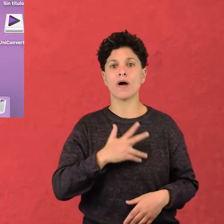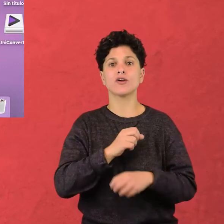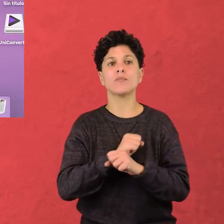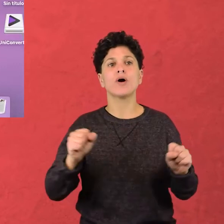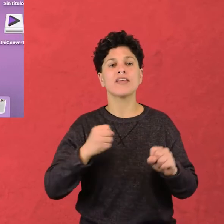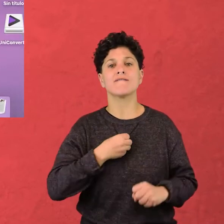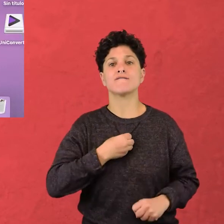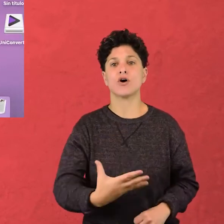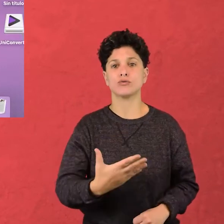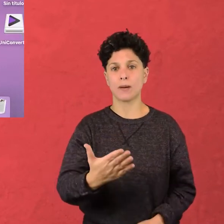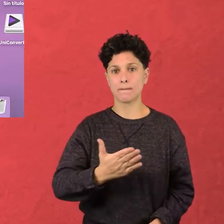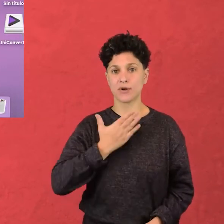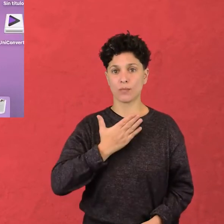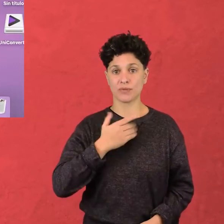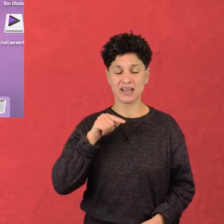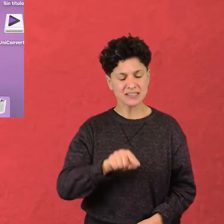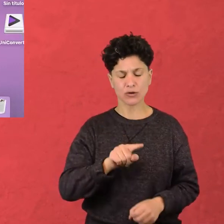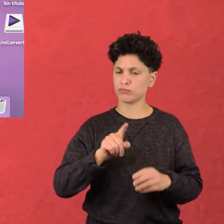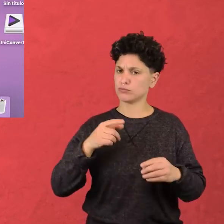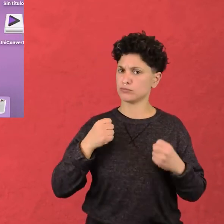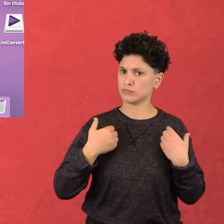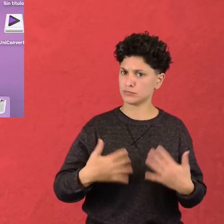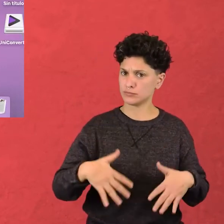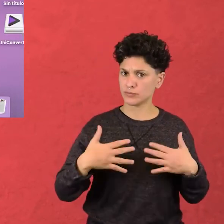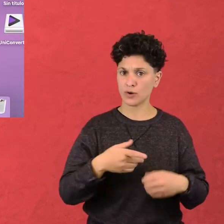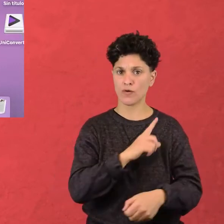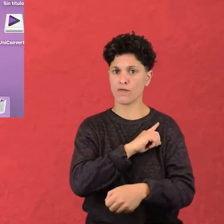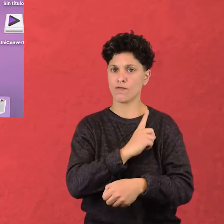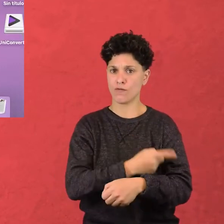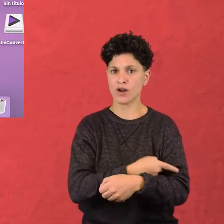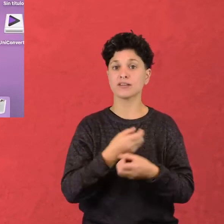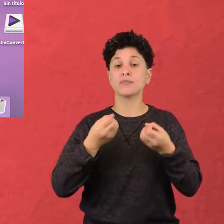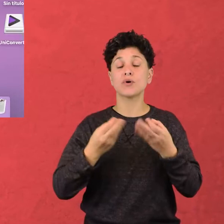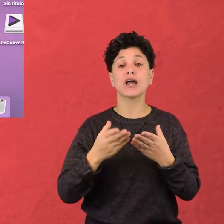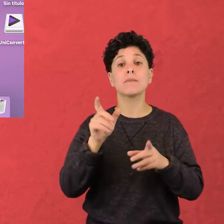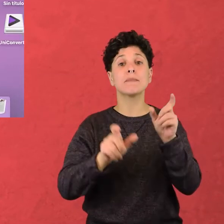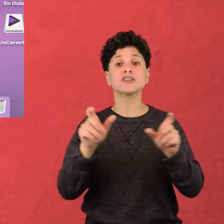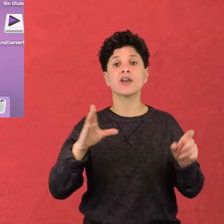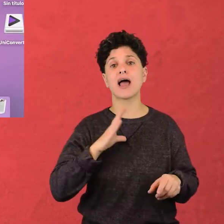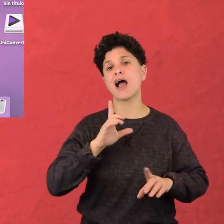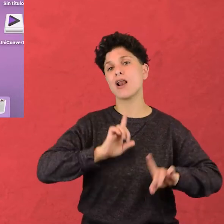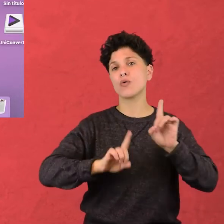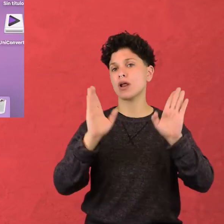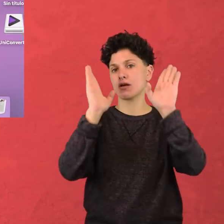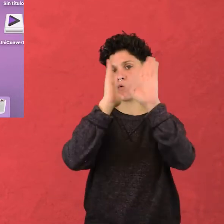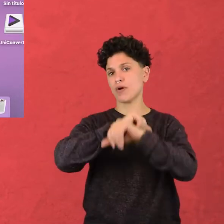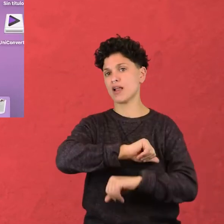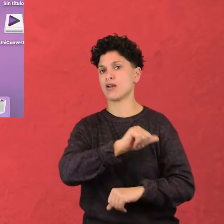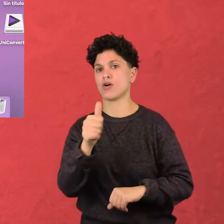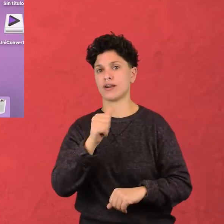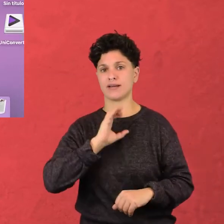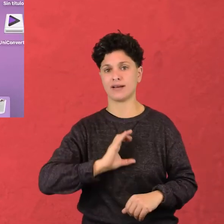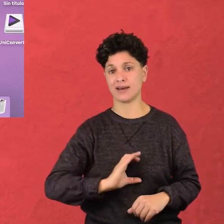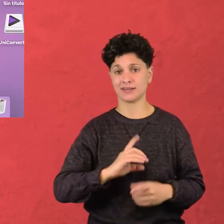Gracias al carácter, el hombre puede tener una voluntad propia. Esto es muy fuerte. ¿Por qué? Porque